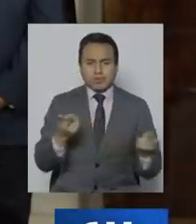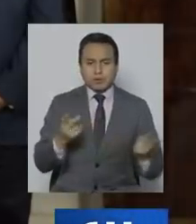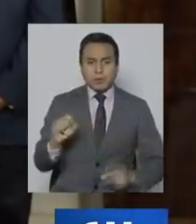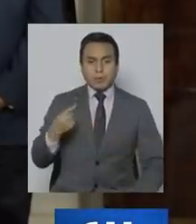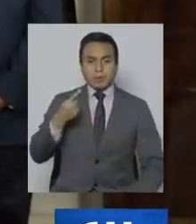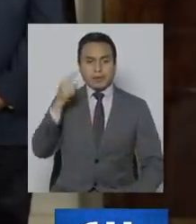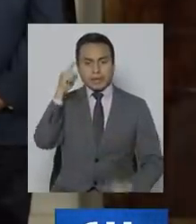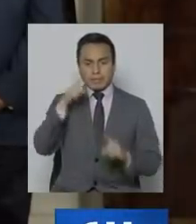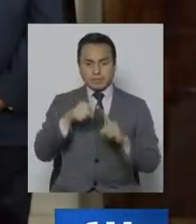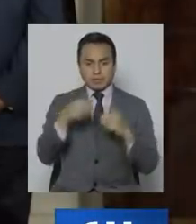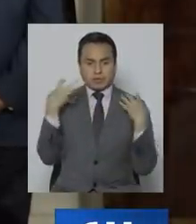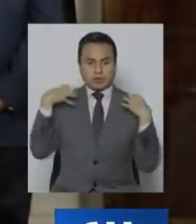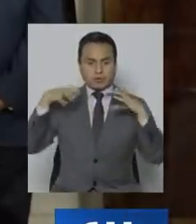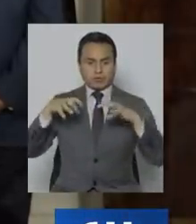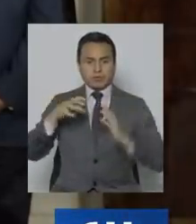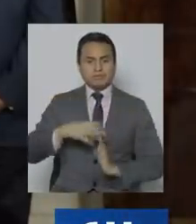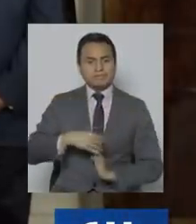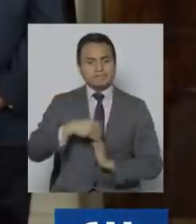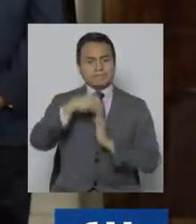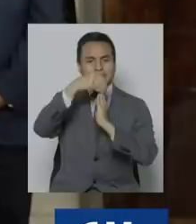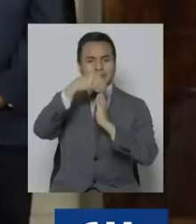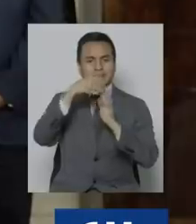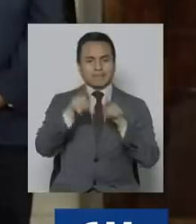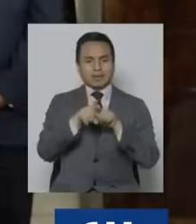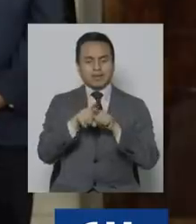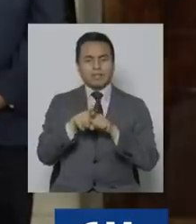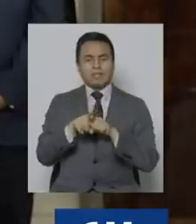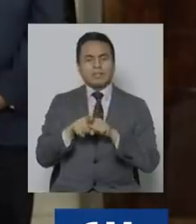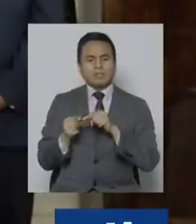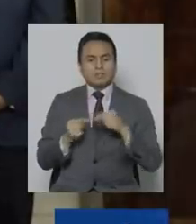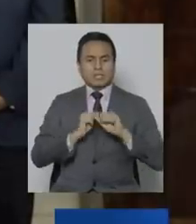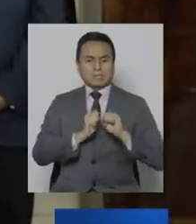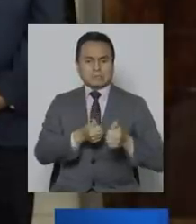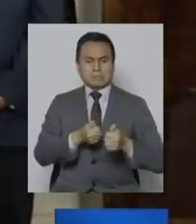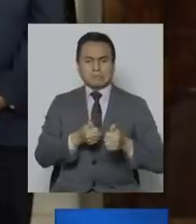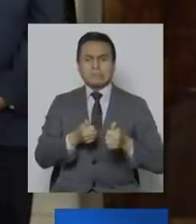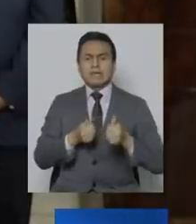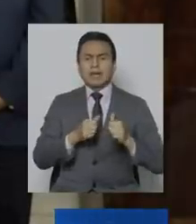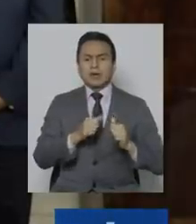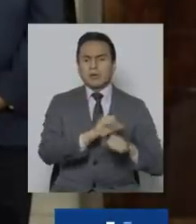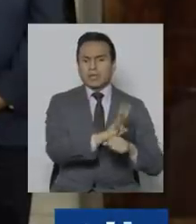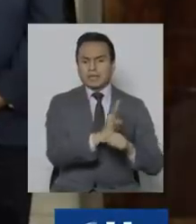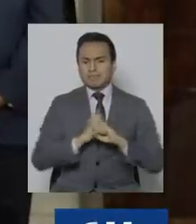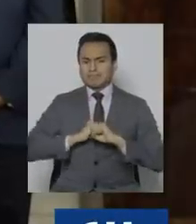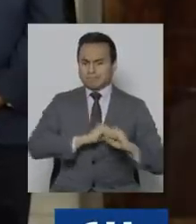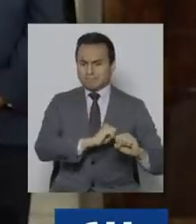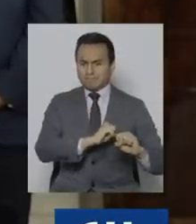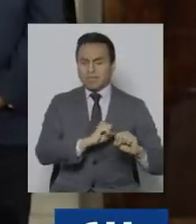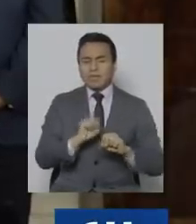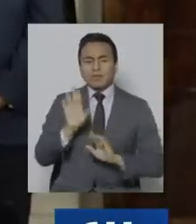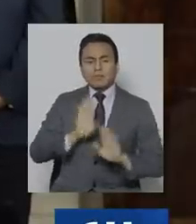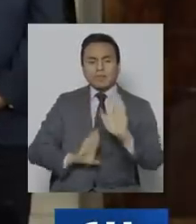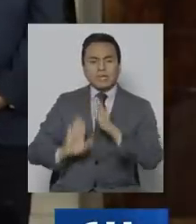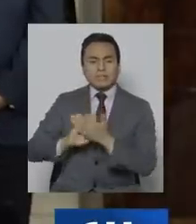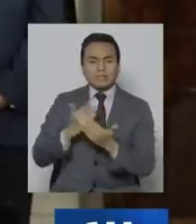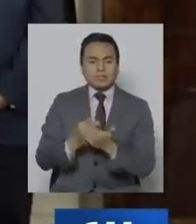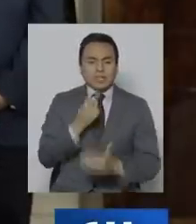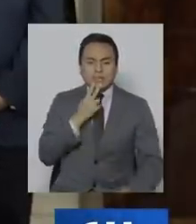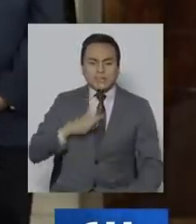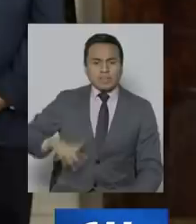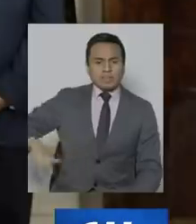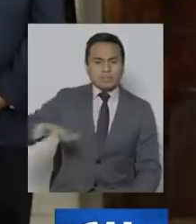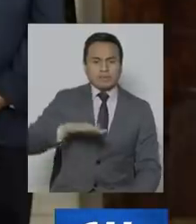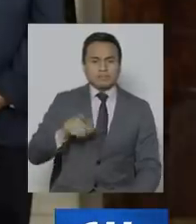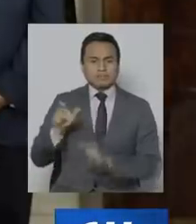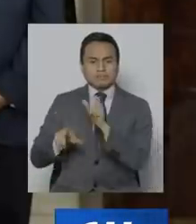misión será liderar la lucha contra el coronavirus para poder proteger la salud y la vida de